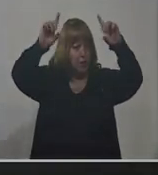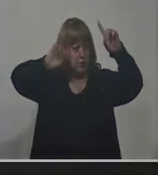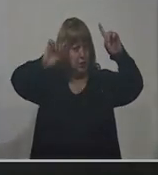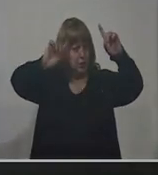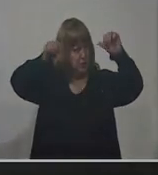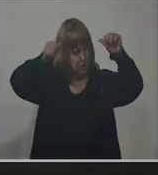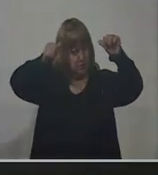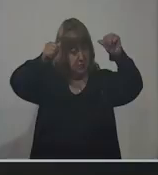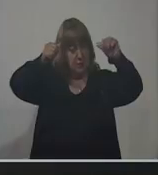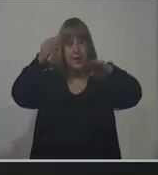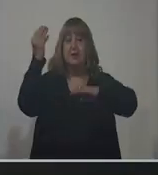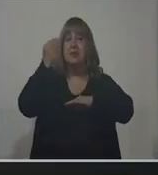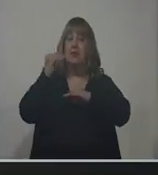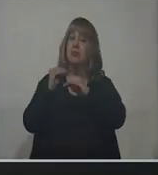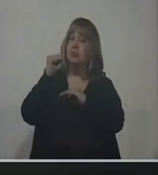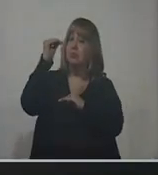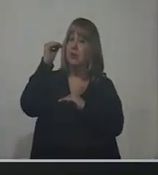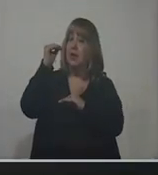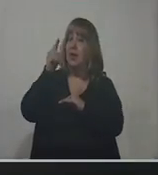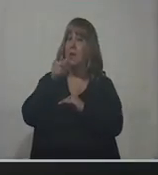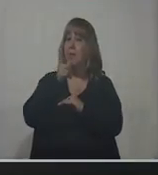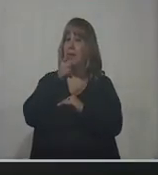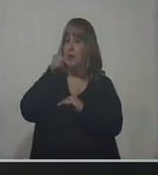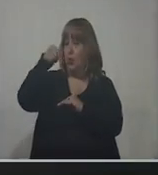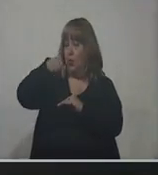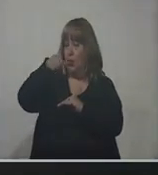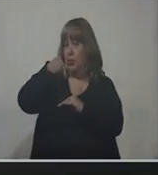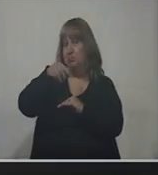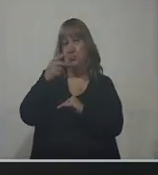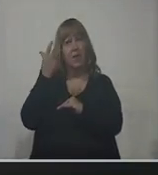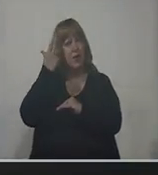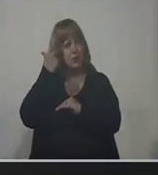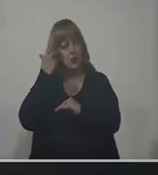La máxima el sábado estaría parecida a lo que estamos esperando para hoy, alrededor de 18 o 19 grados.